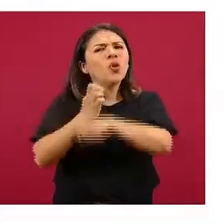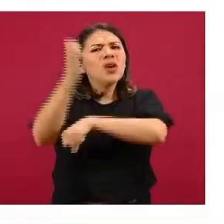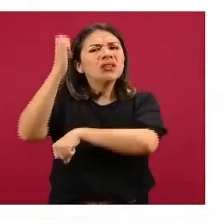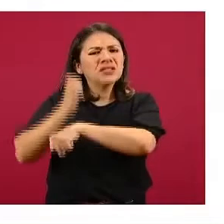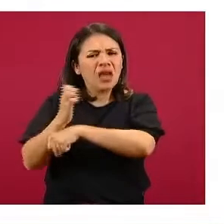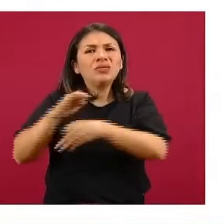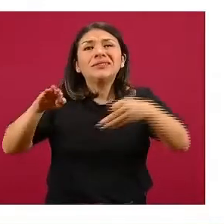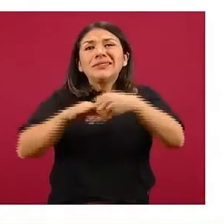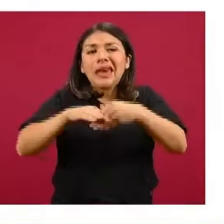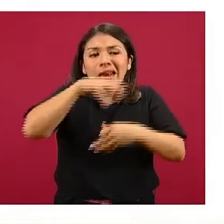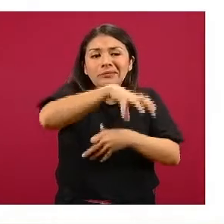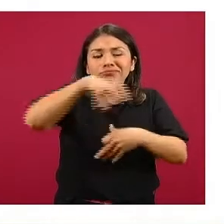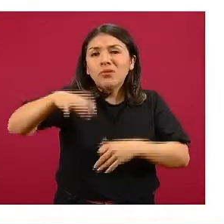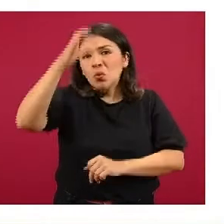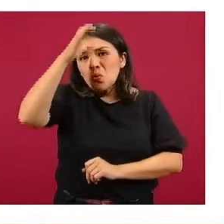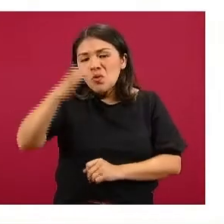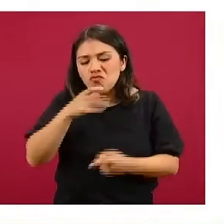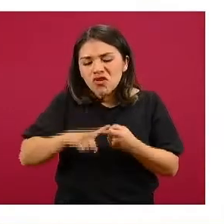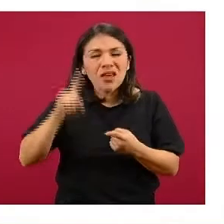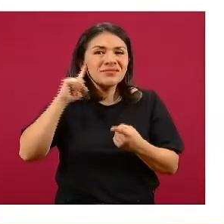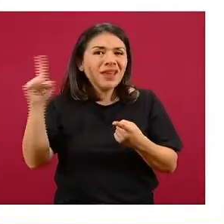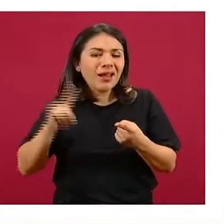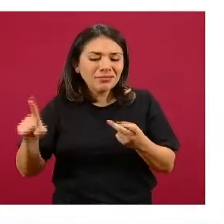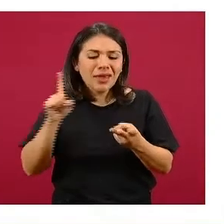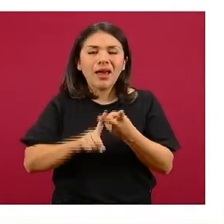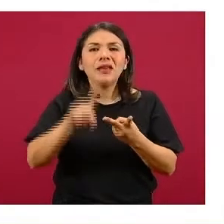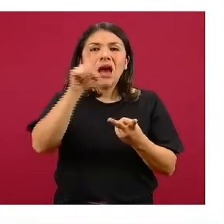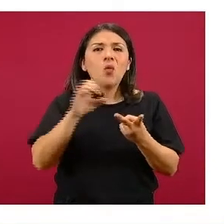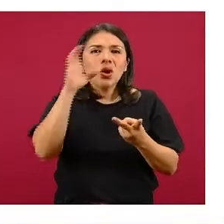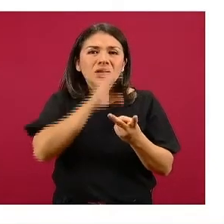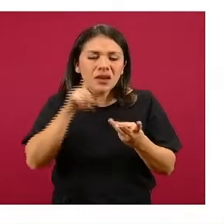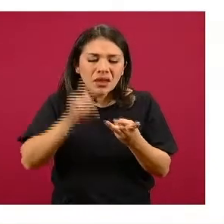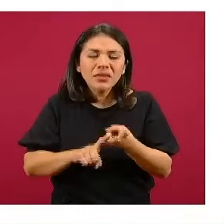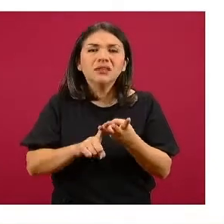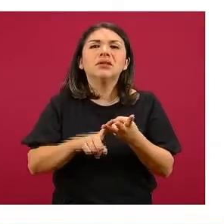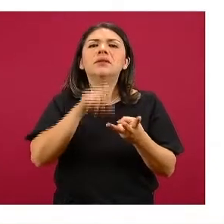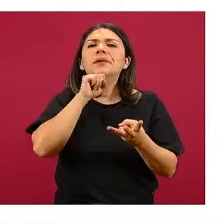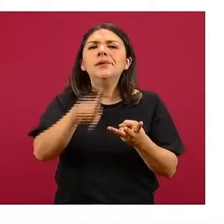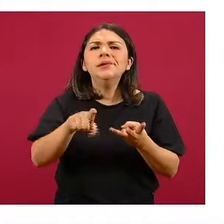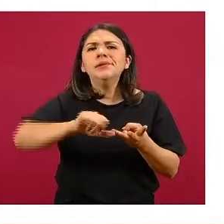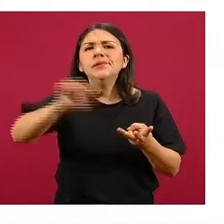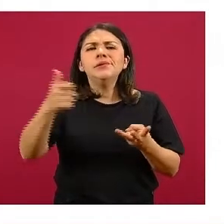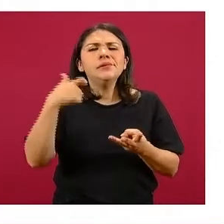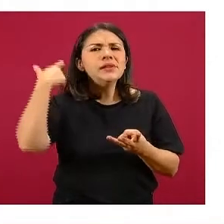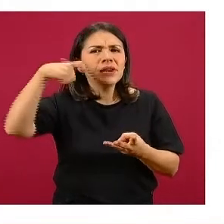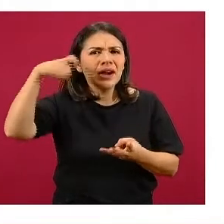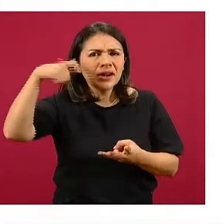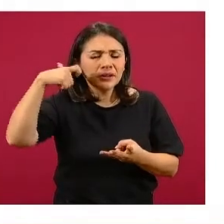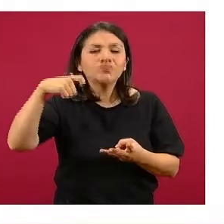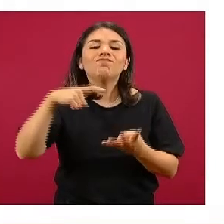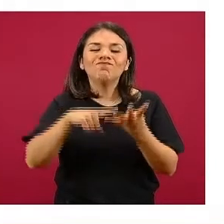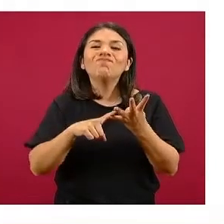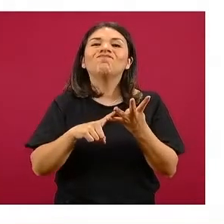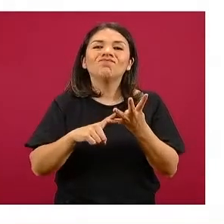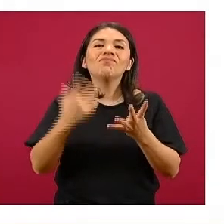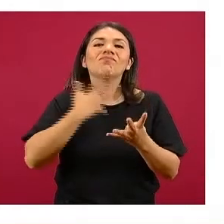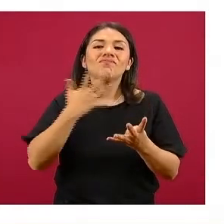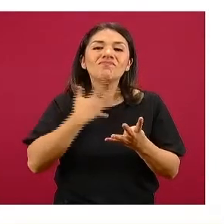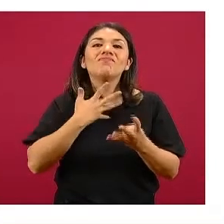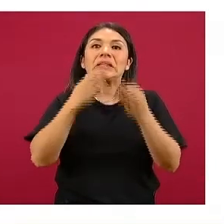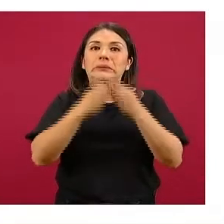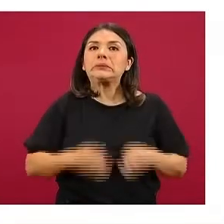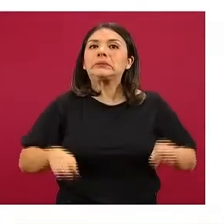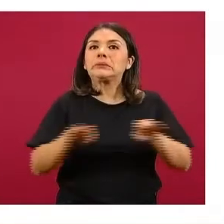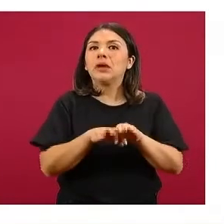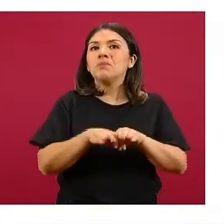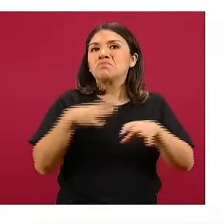federativas cercanas, Coahuila, Zacatecas, Aguascalientes y también Querétaro, presentan